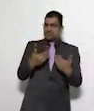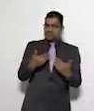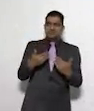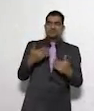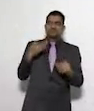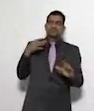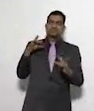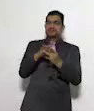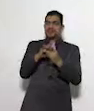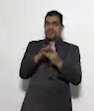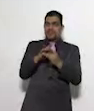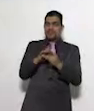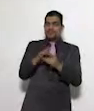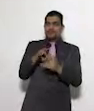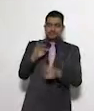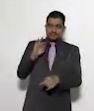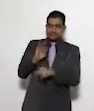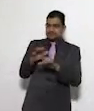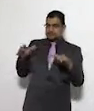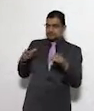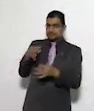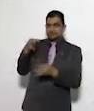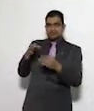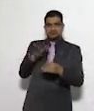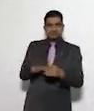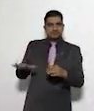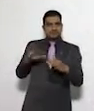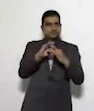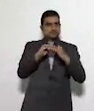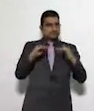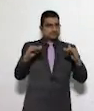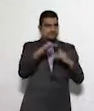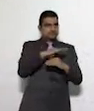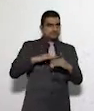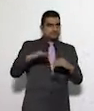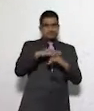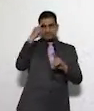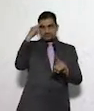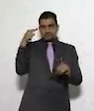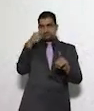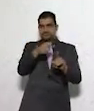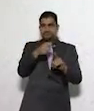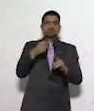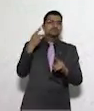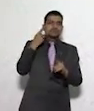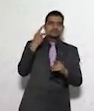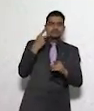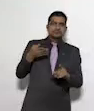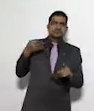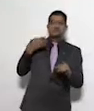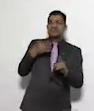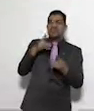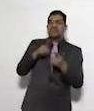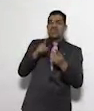Seguridad y Justicia en Democracia. Así, una política de Estado centrada en los derechos